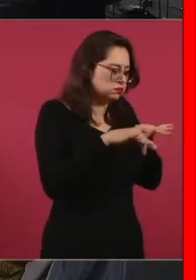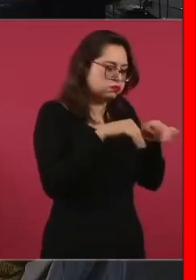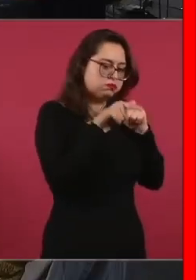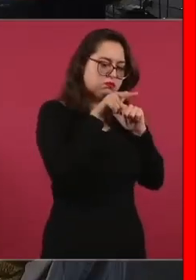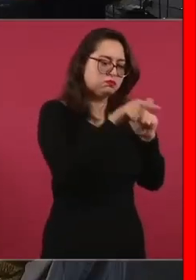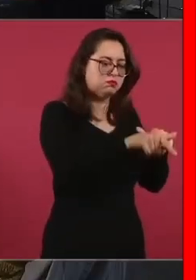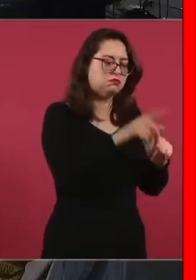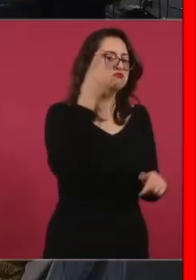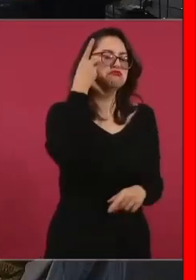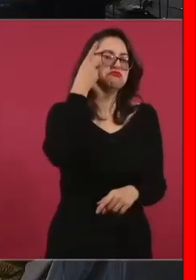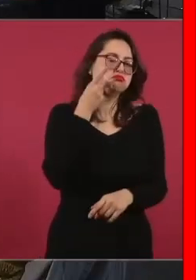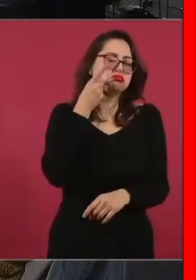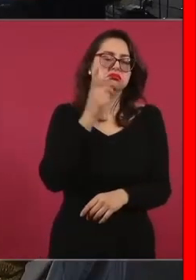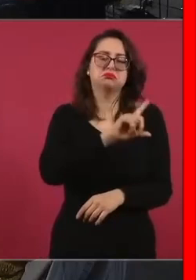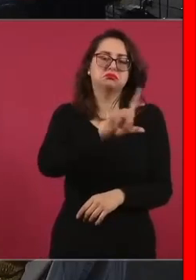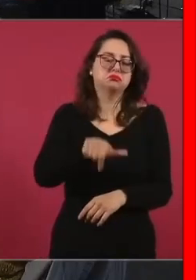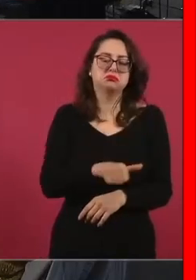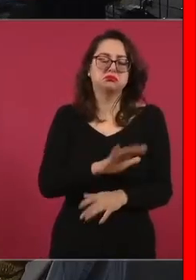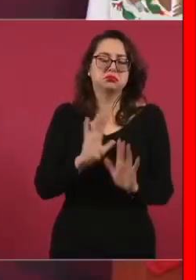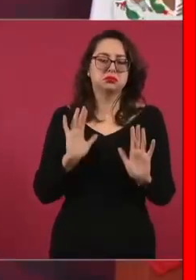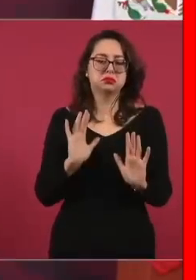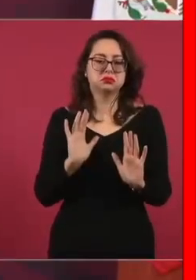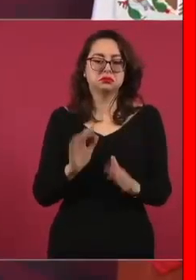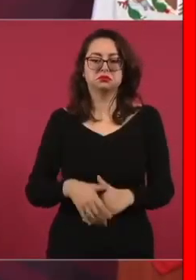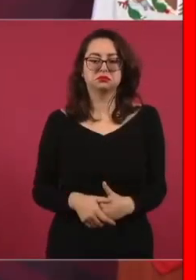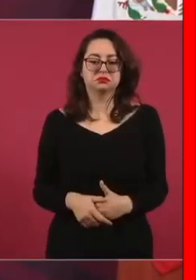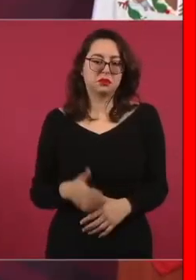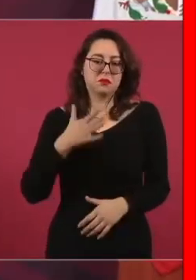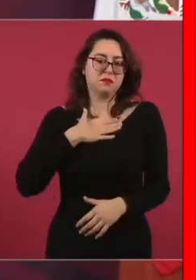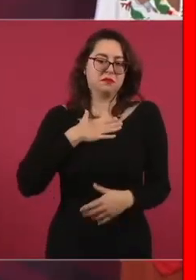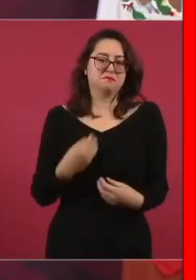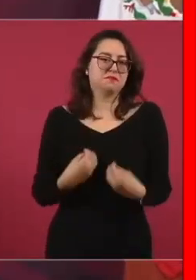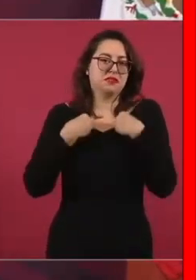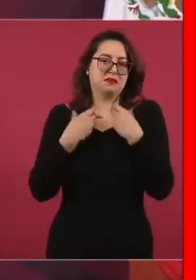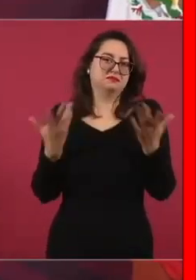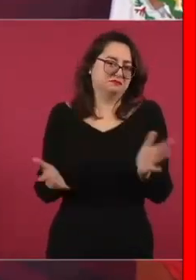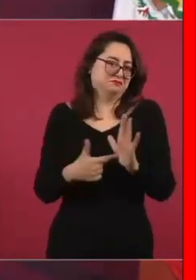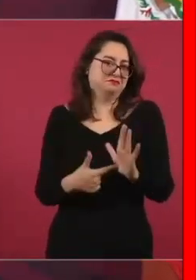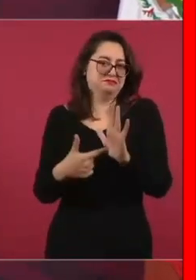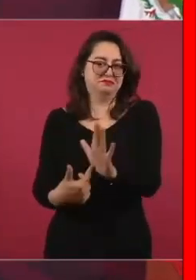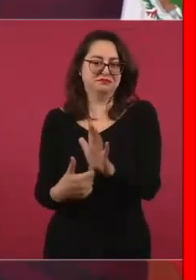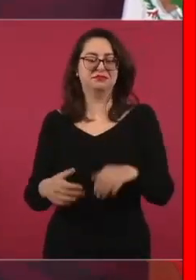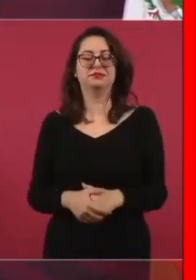O sea, para que se conozca más, pues, sobre lo que hice. Y